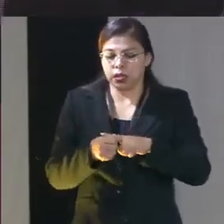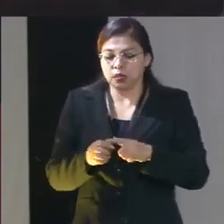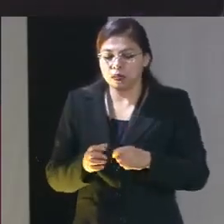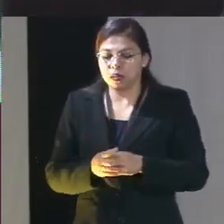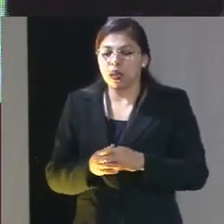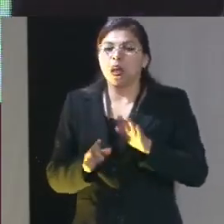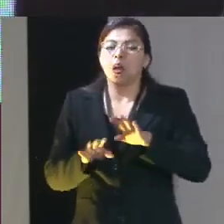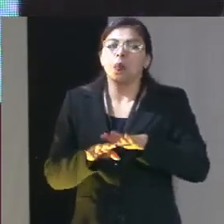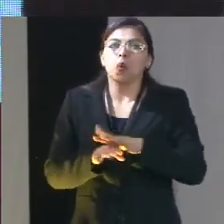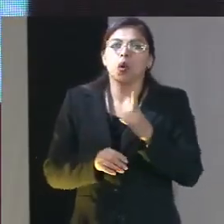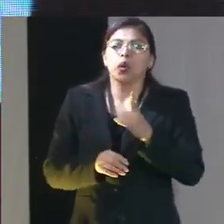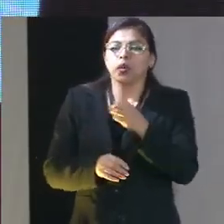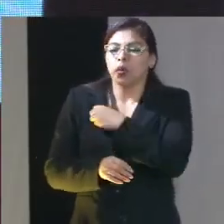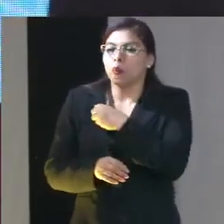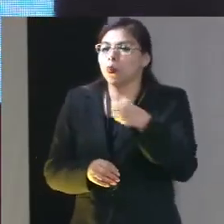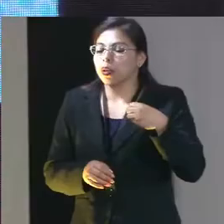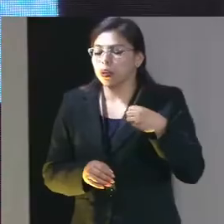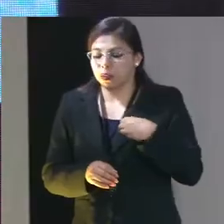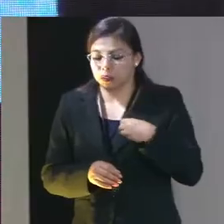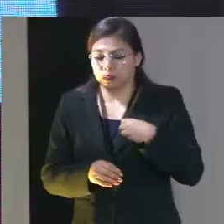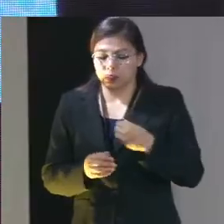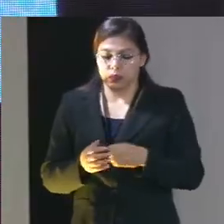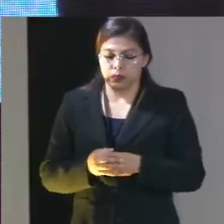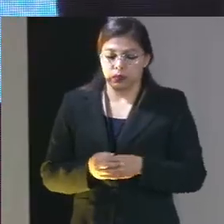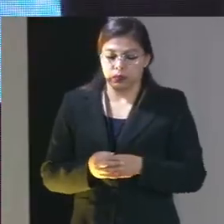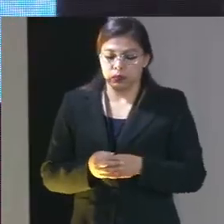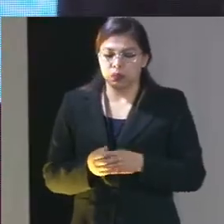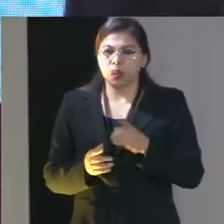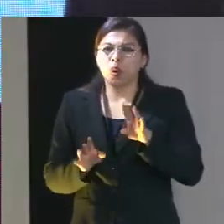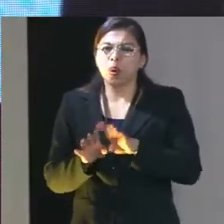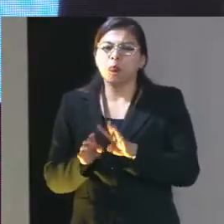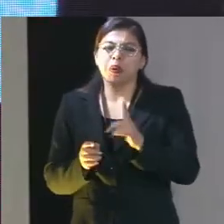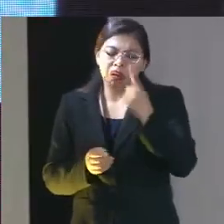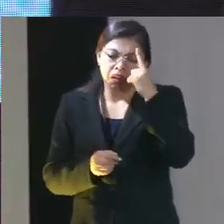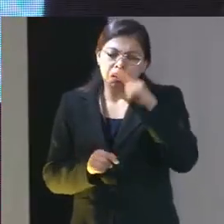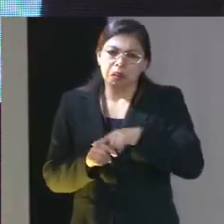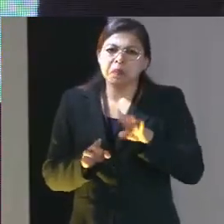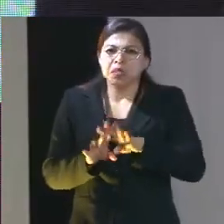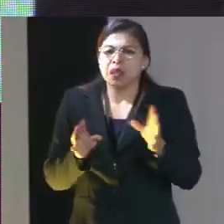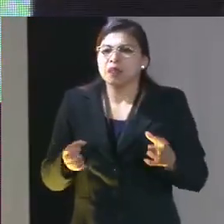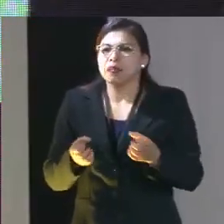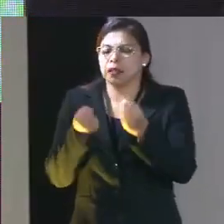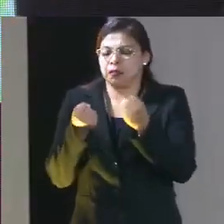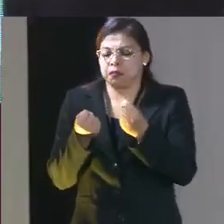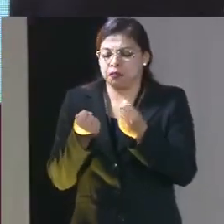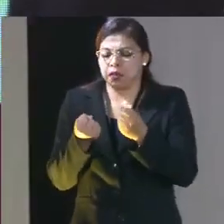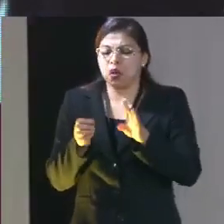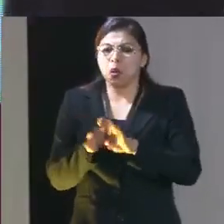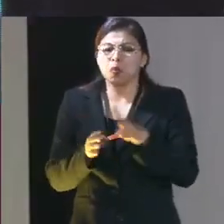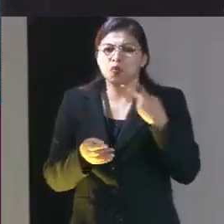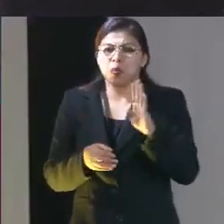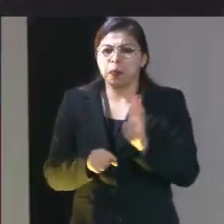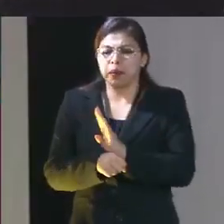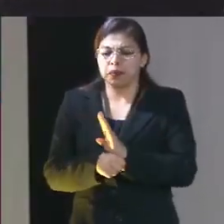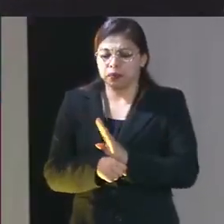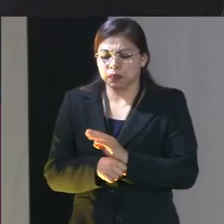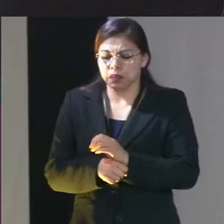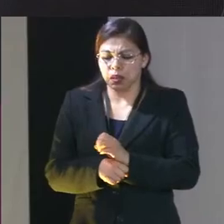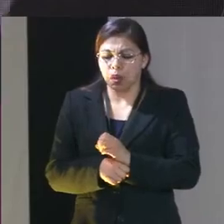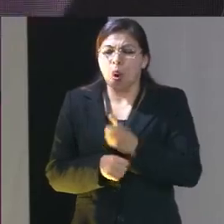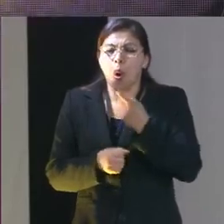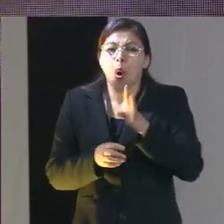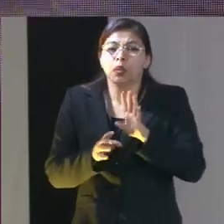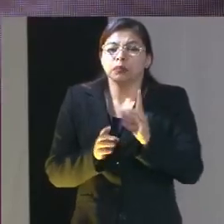Porque nos han obligado a creer que unas cosas son salvajes e inaceptables, como los sacrificios humanos y